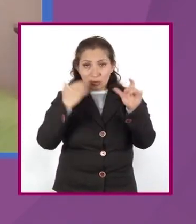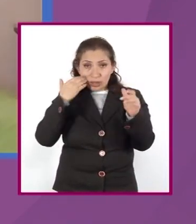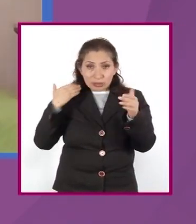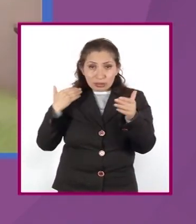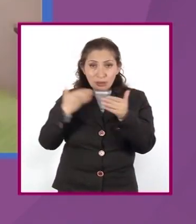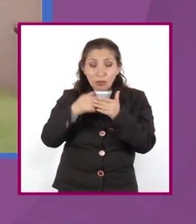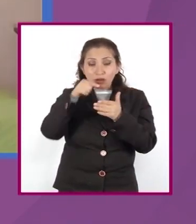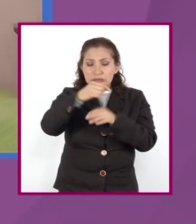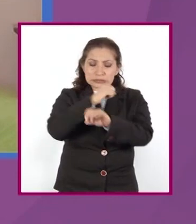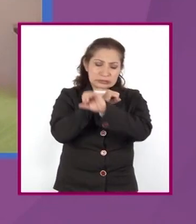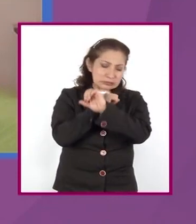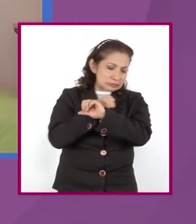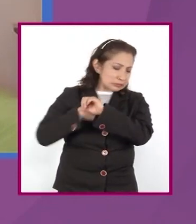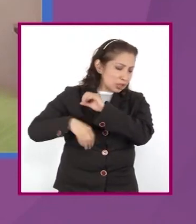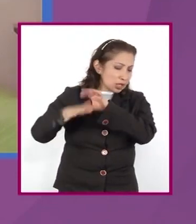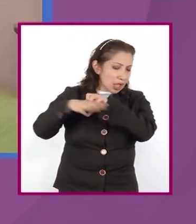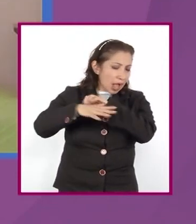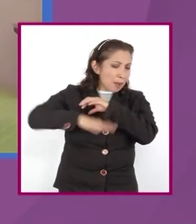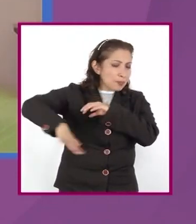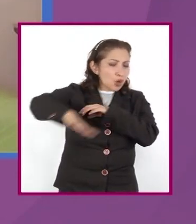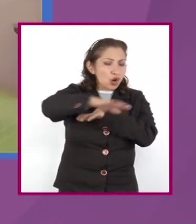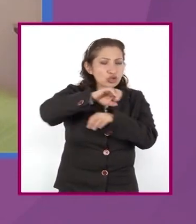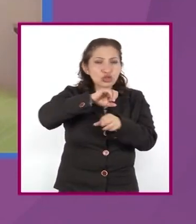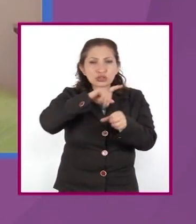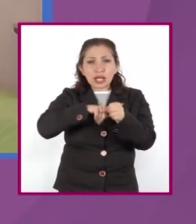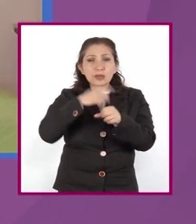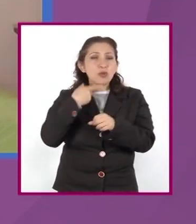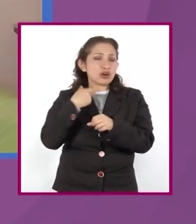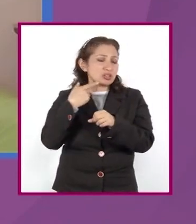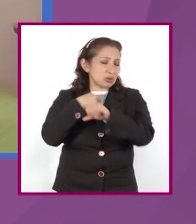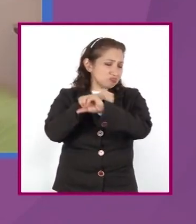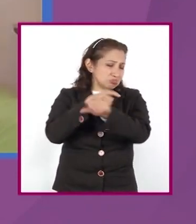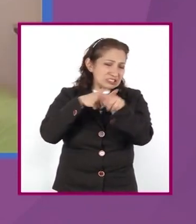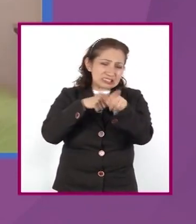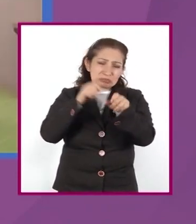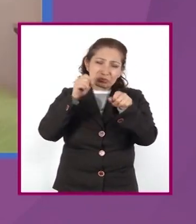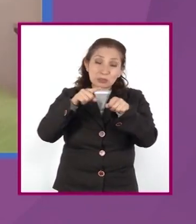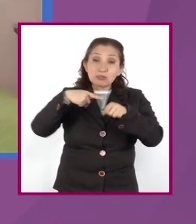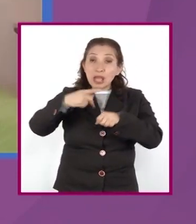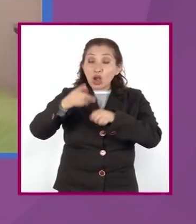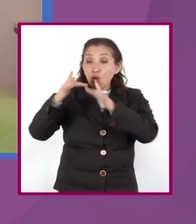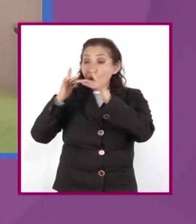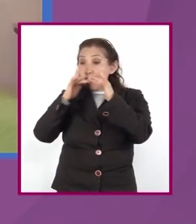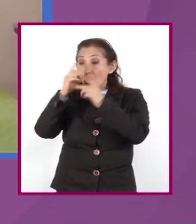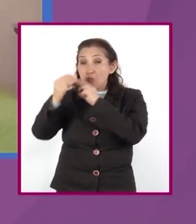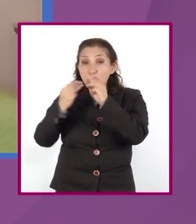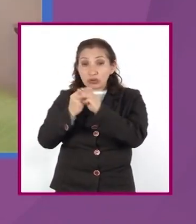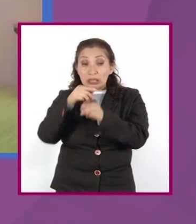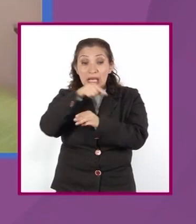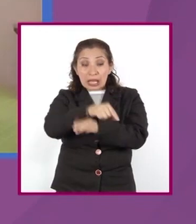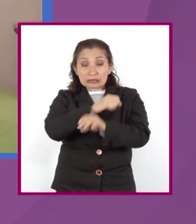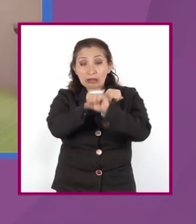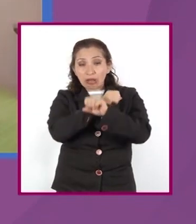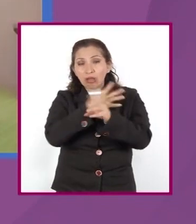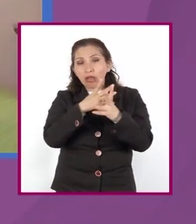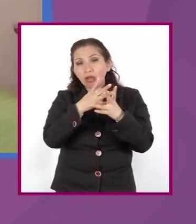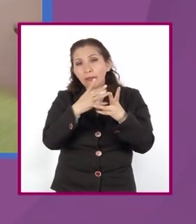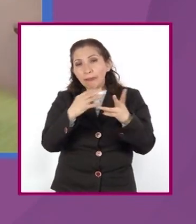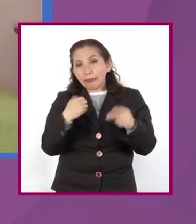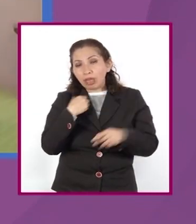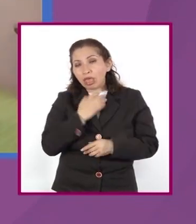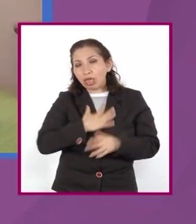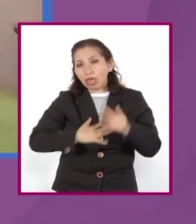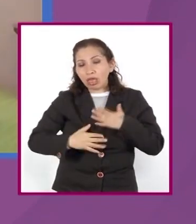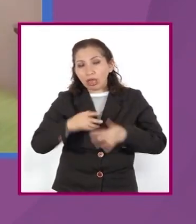y han resistido a los diversos cambios sociales y políticos, pero con la globalización esta resistencia se ha desgastado y